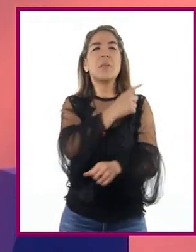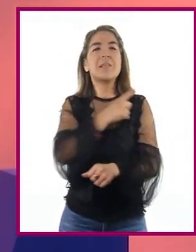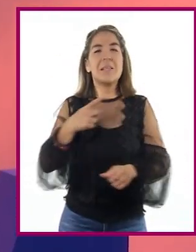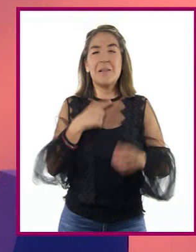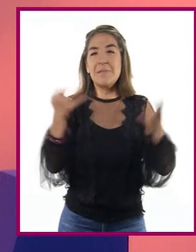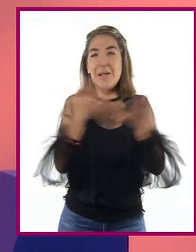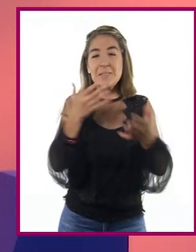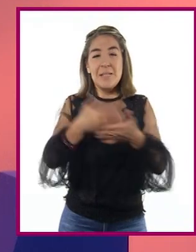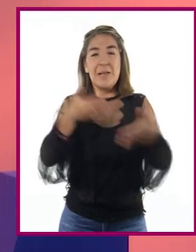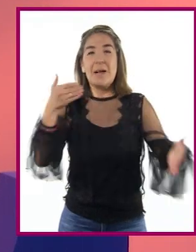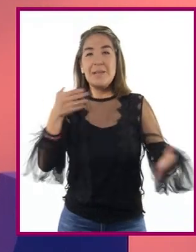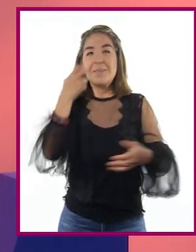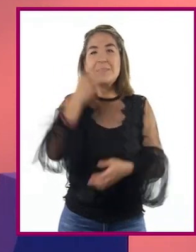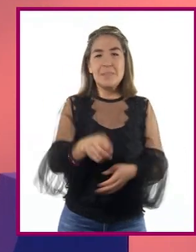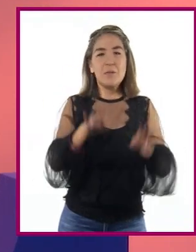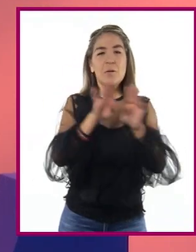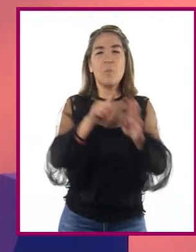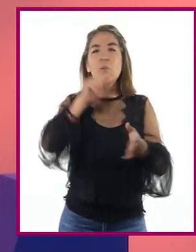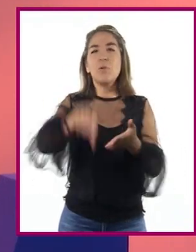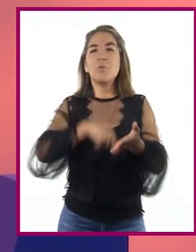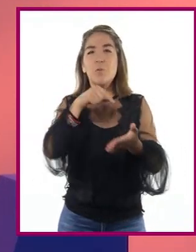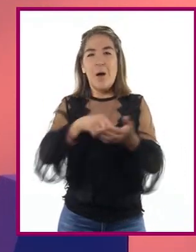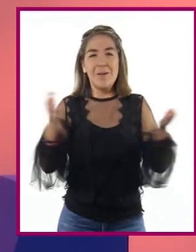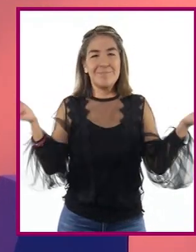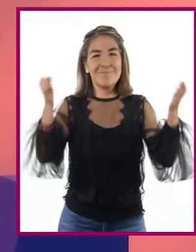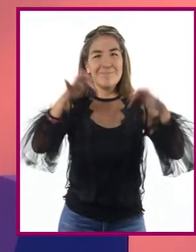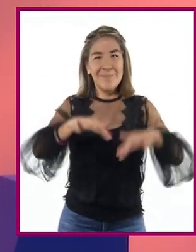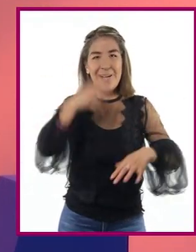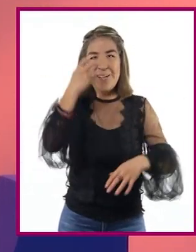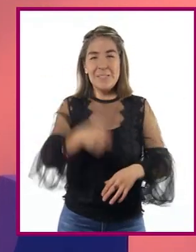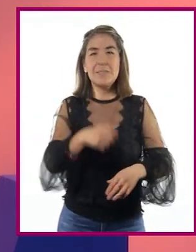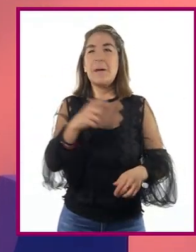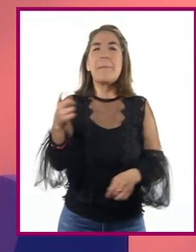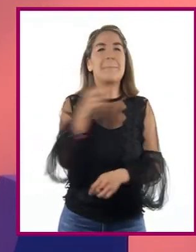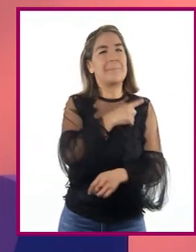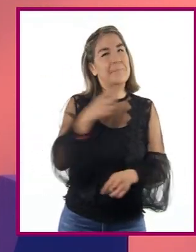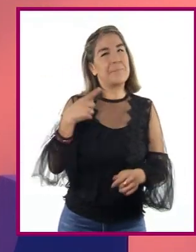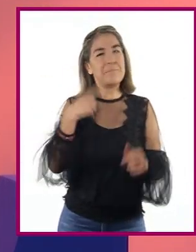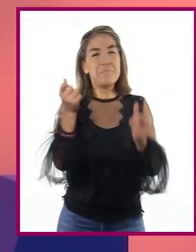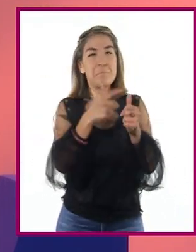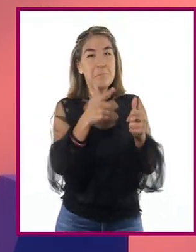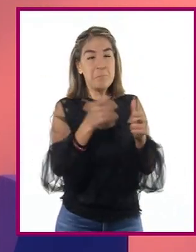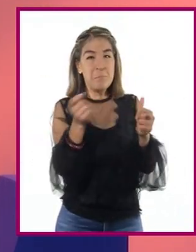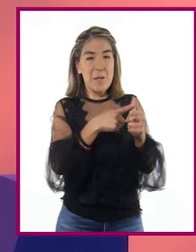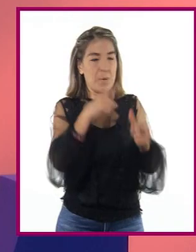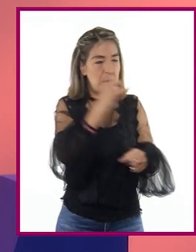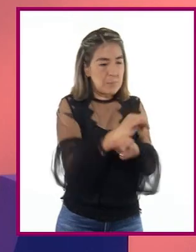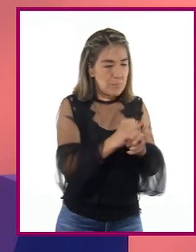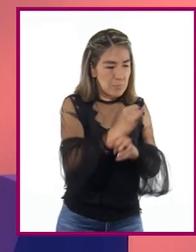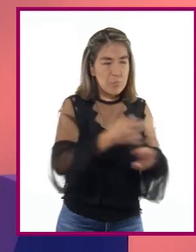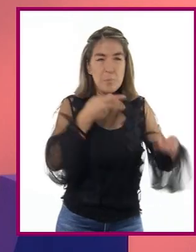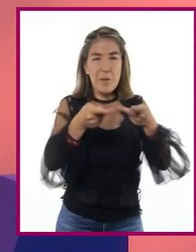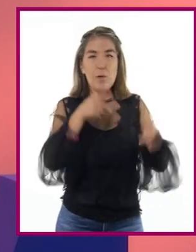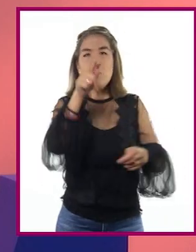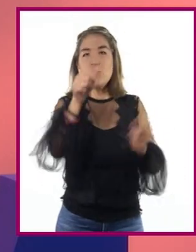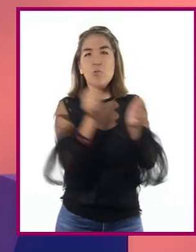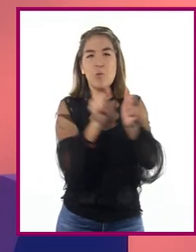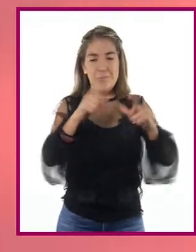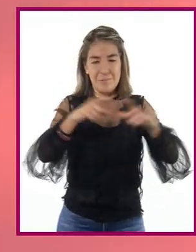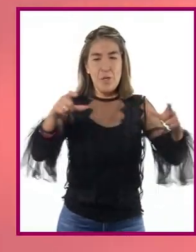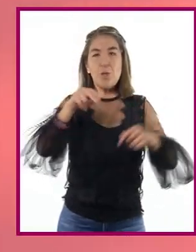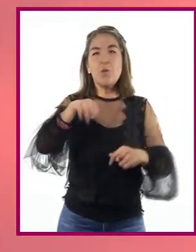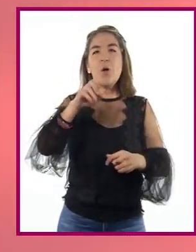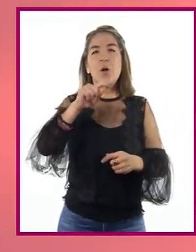desde antes de llegar al encuentro es preparar la intervención a partir de notas que guiarán la